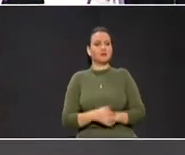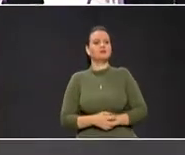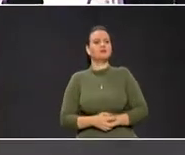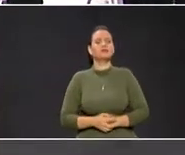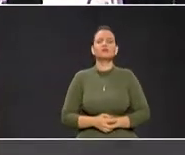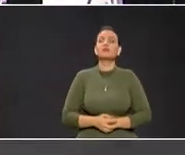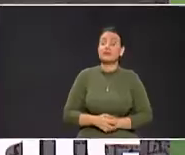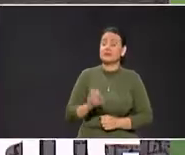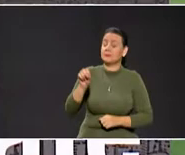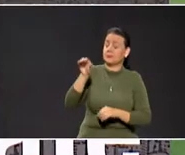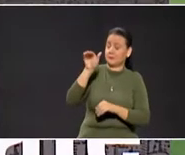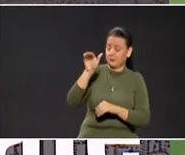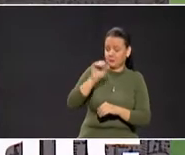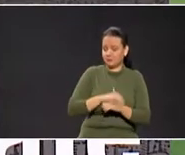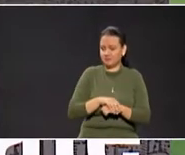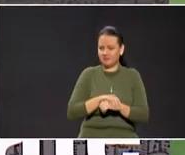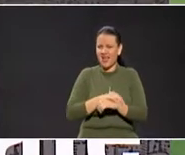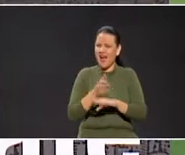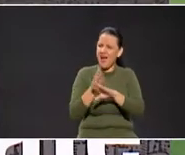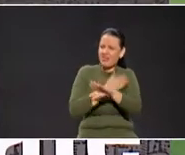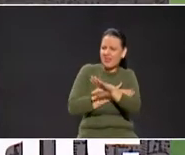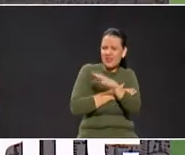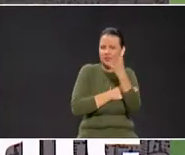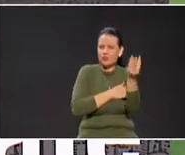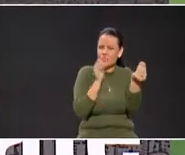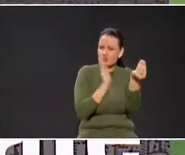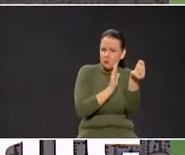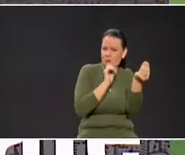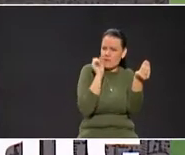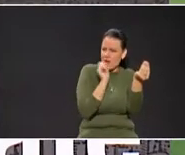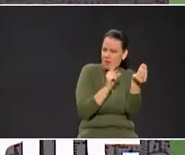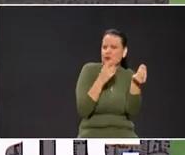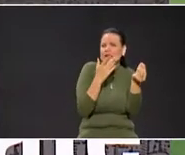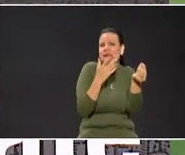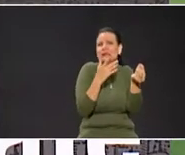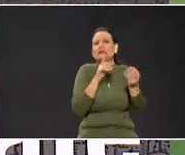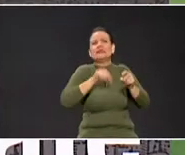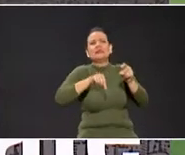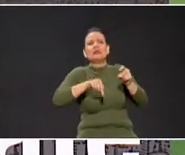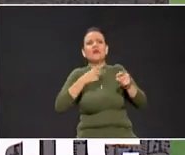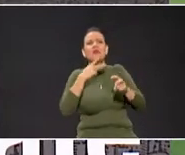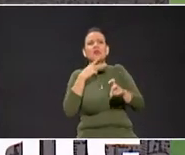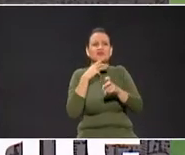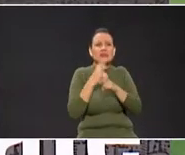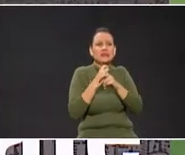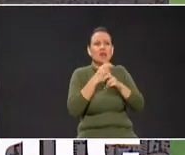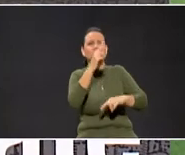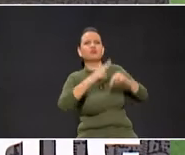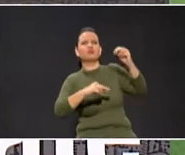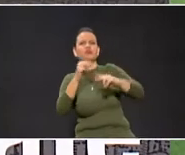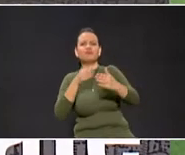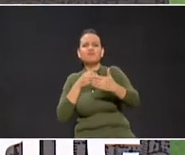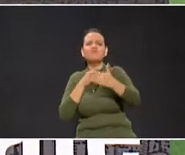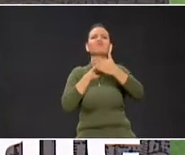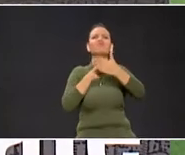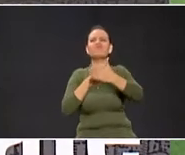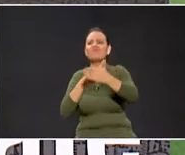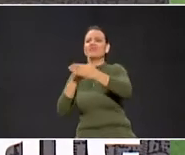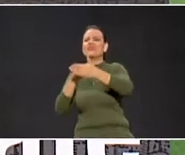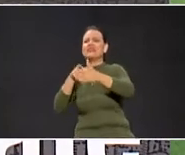en esta oportunidad del plan de reordenamiento territorial frenó mucho la construcción en medellín y de pronto le dio más prioridad a otros